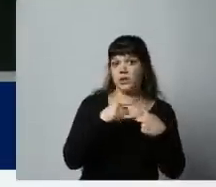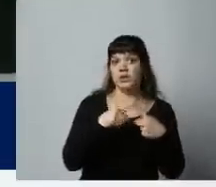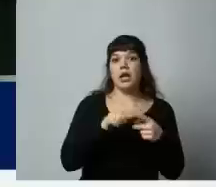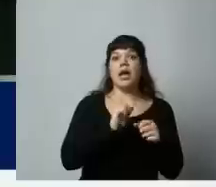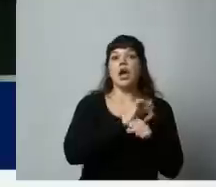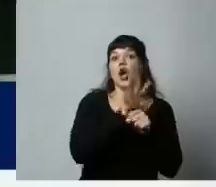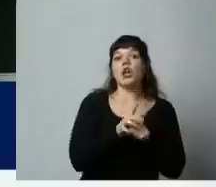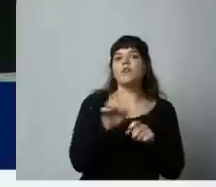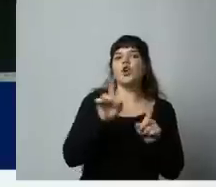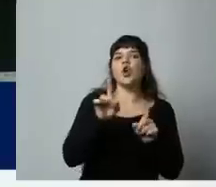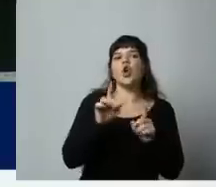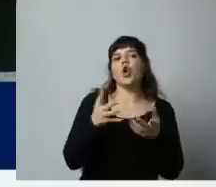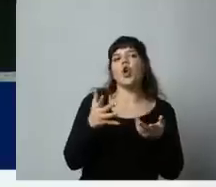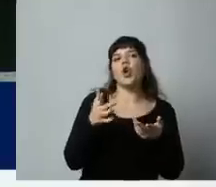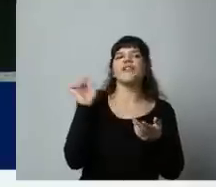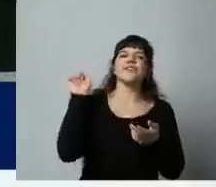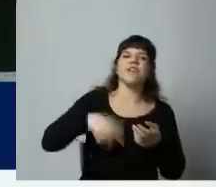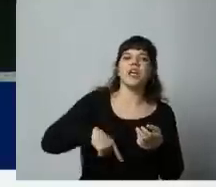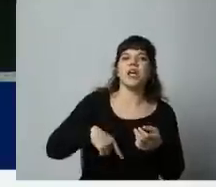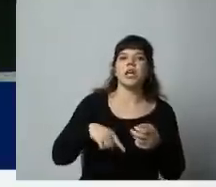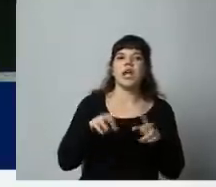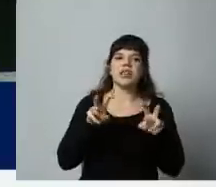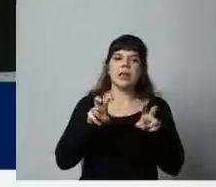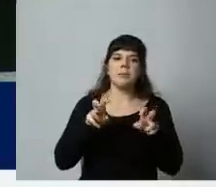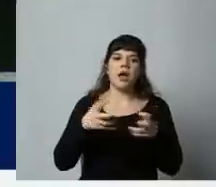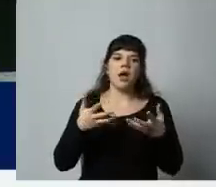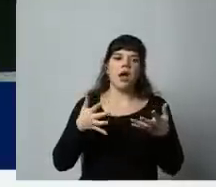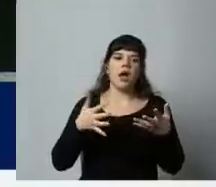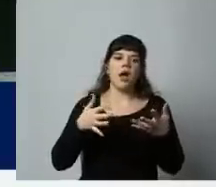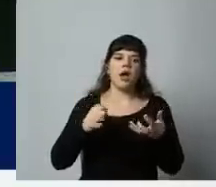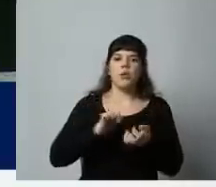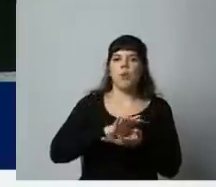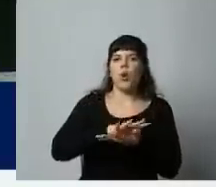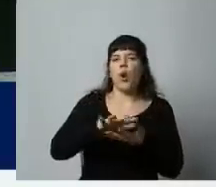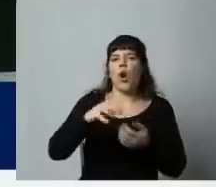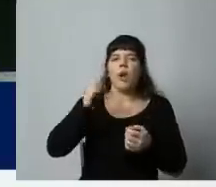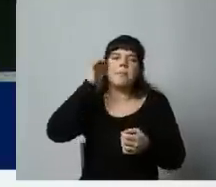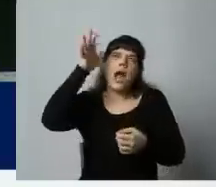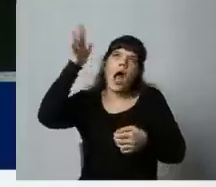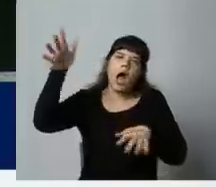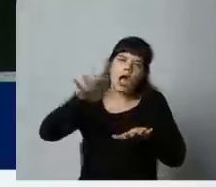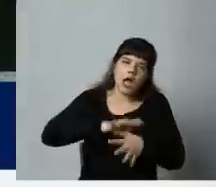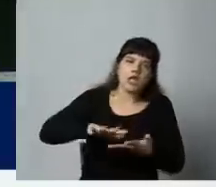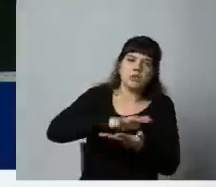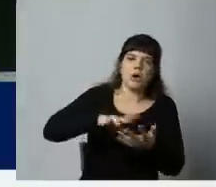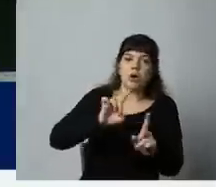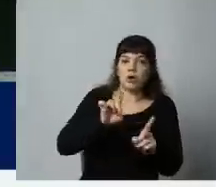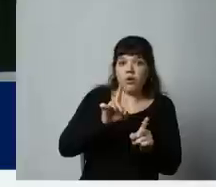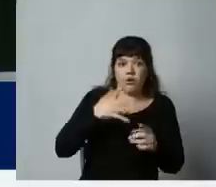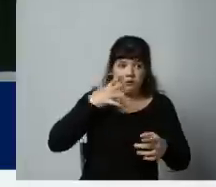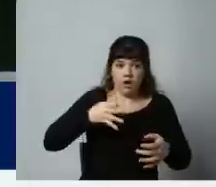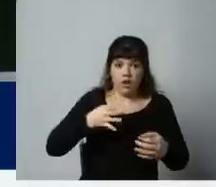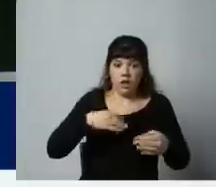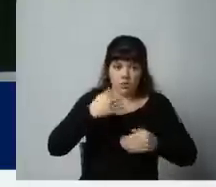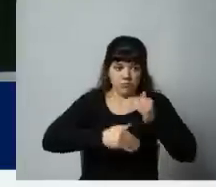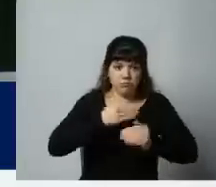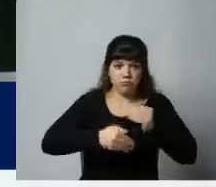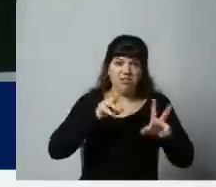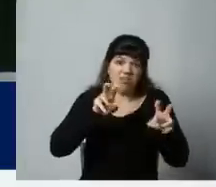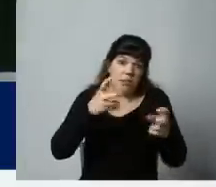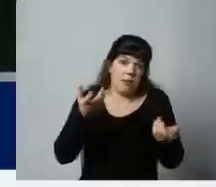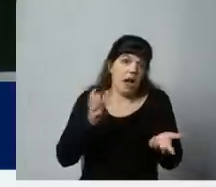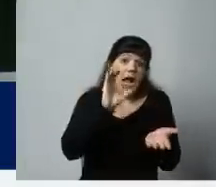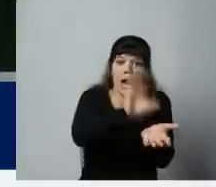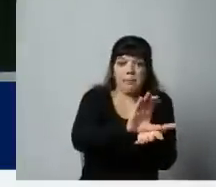pandemia no se desarrolla en un terreno abstracto se desarrollan las características de la formación social capitalista que